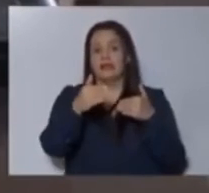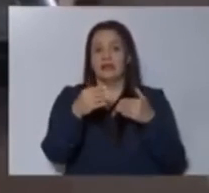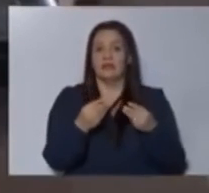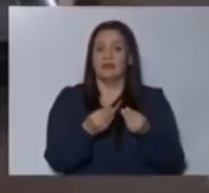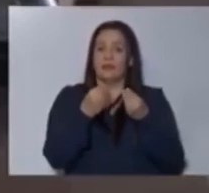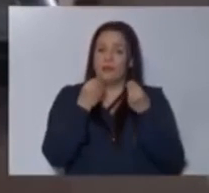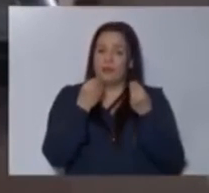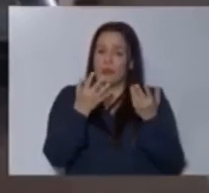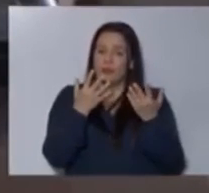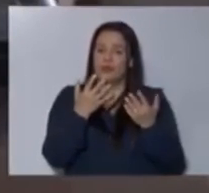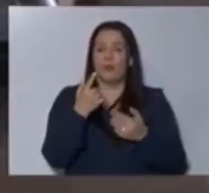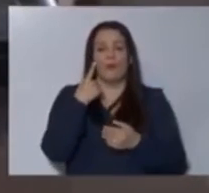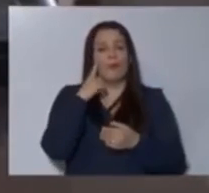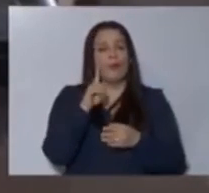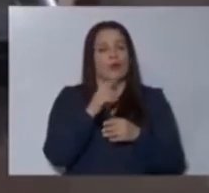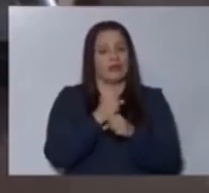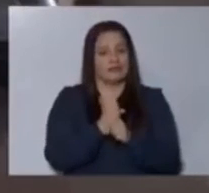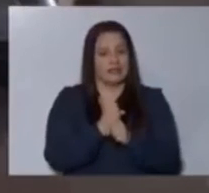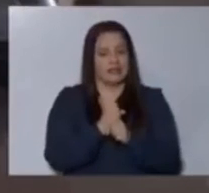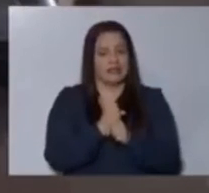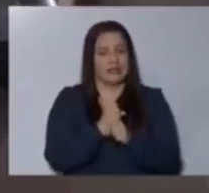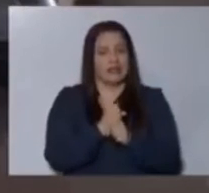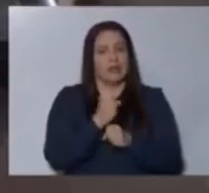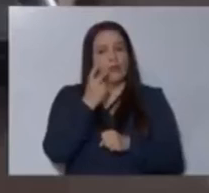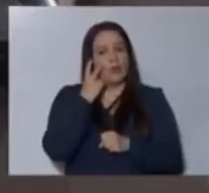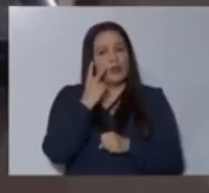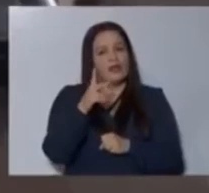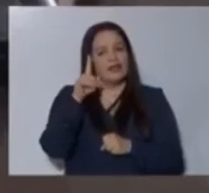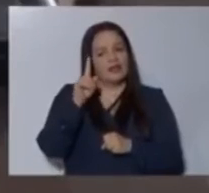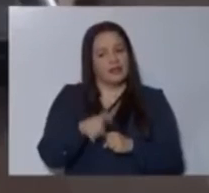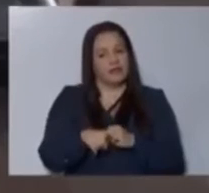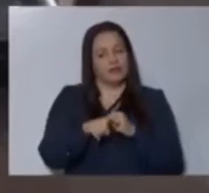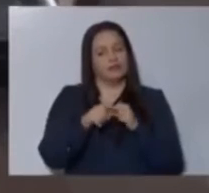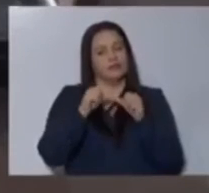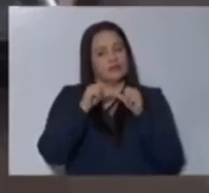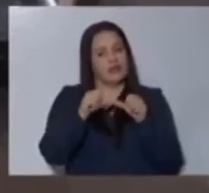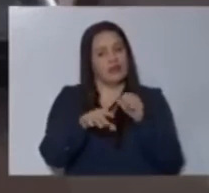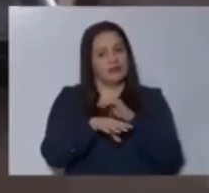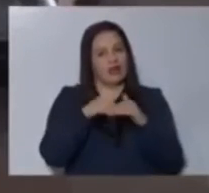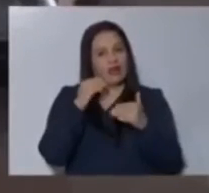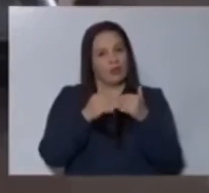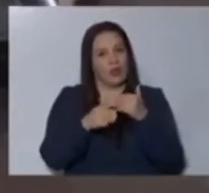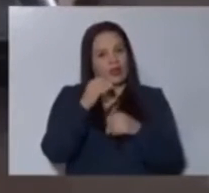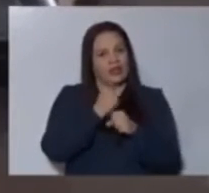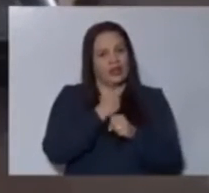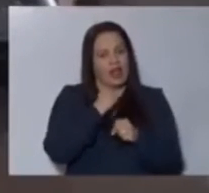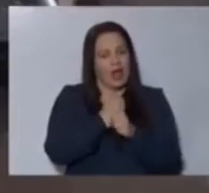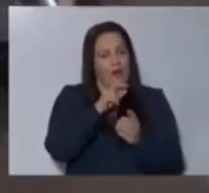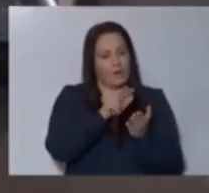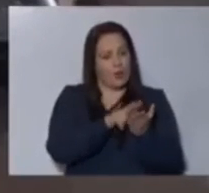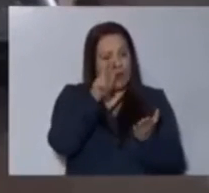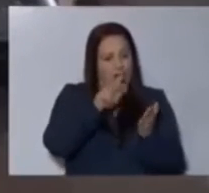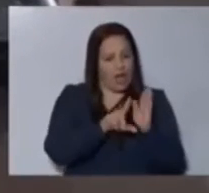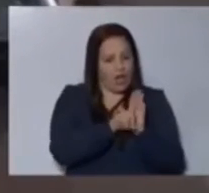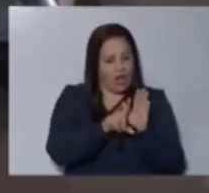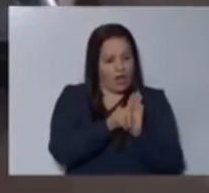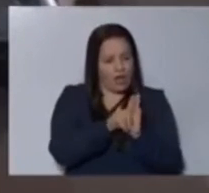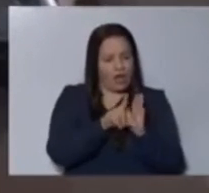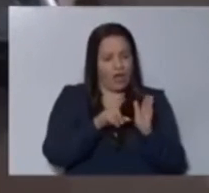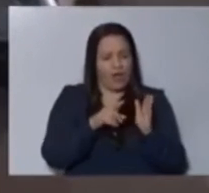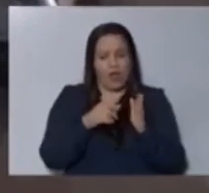hacer. Por lo que veo, nos toca seguir sacando la tarea, aprobando legislación que, a pesar de la ausencia